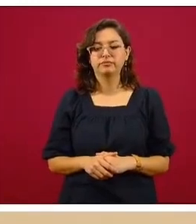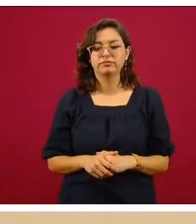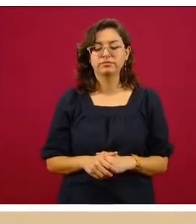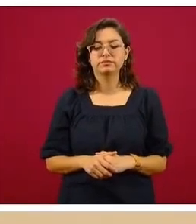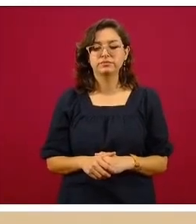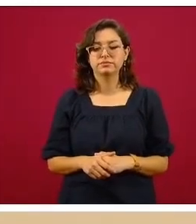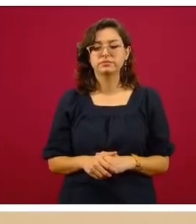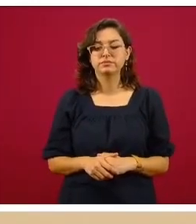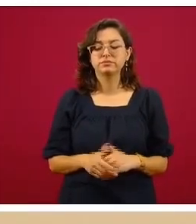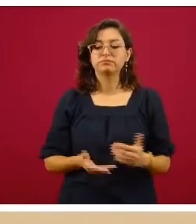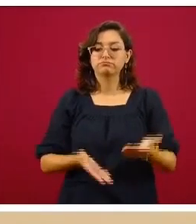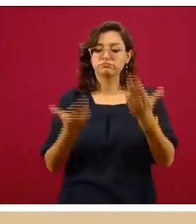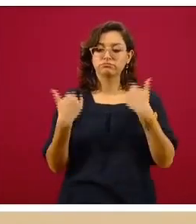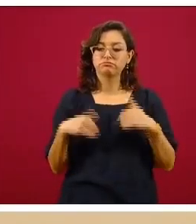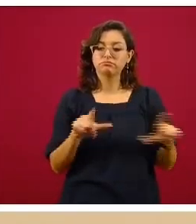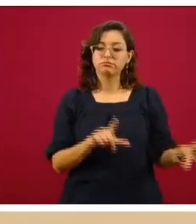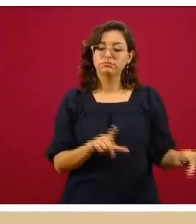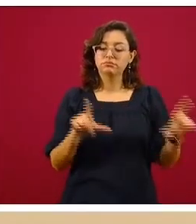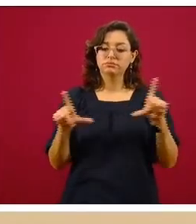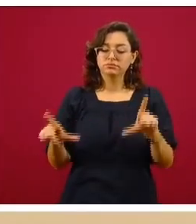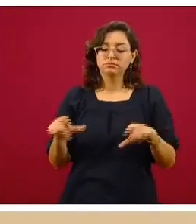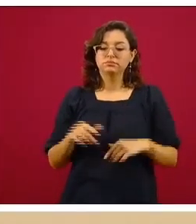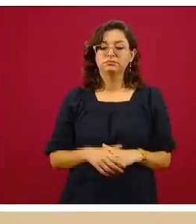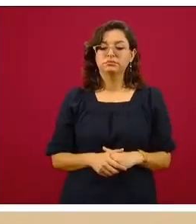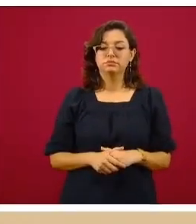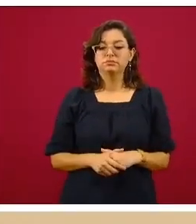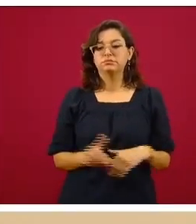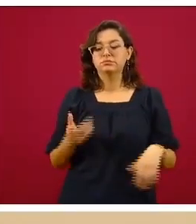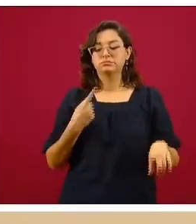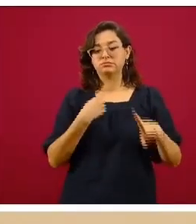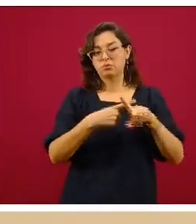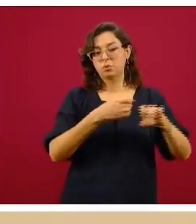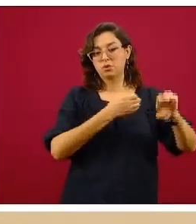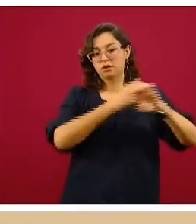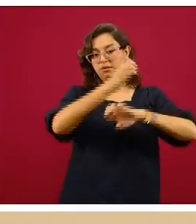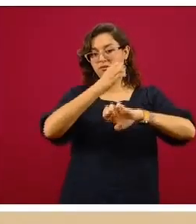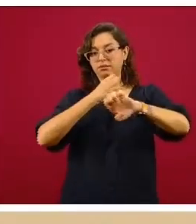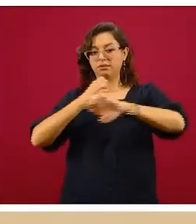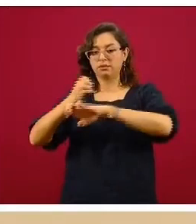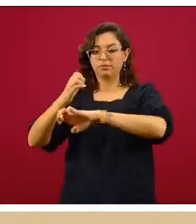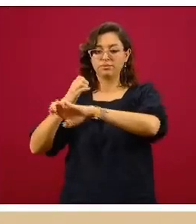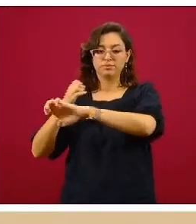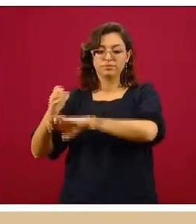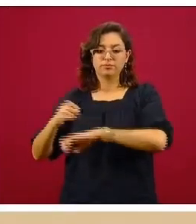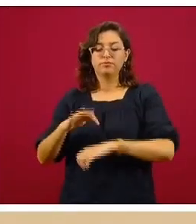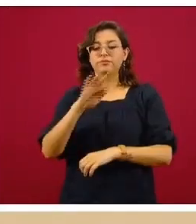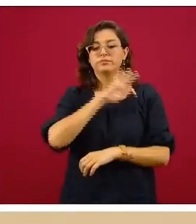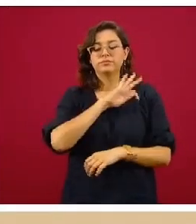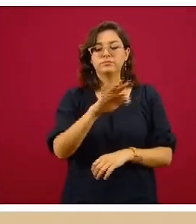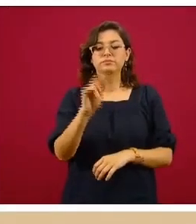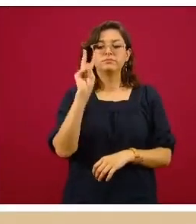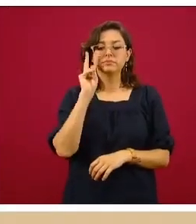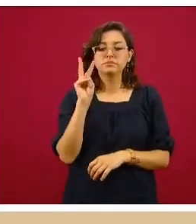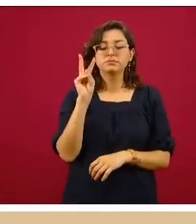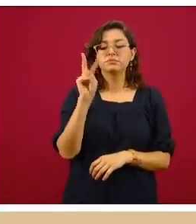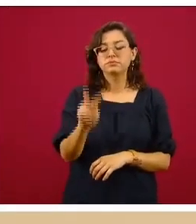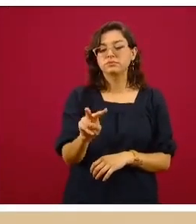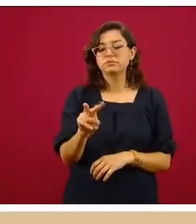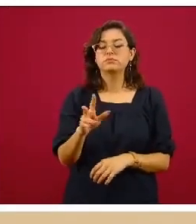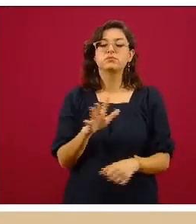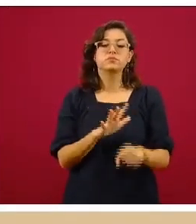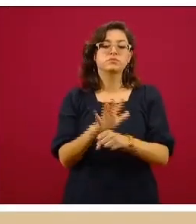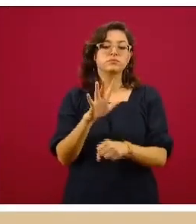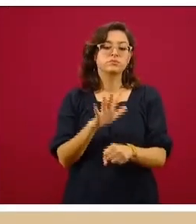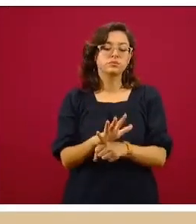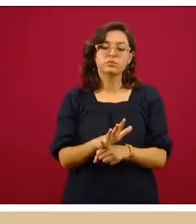La siguiente diapositiva nos muestra la distribución por entidad federativa. Podemos ver cuáles son las